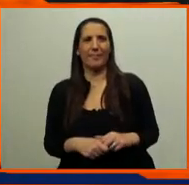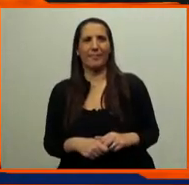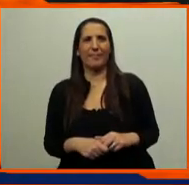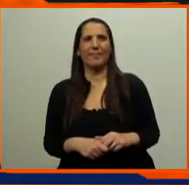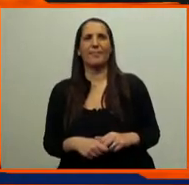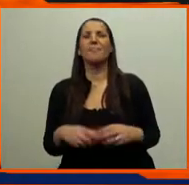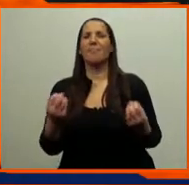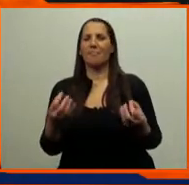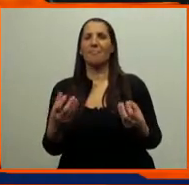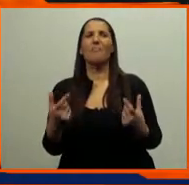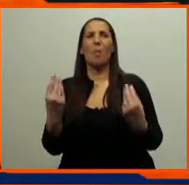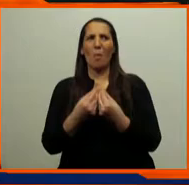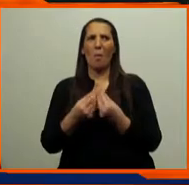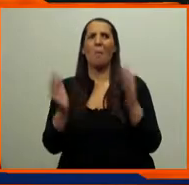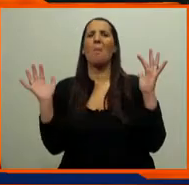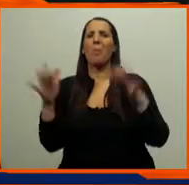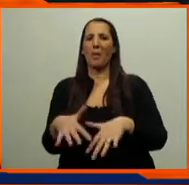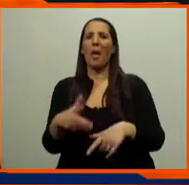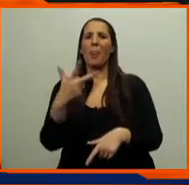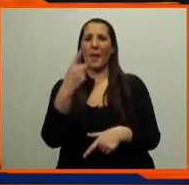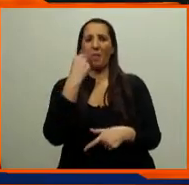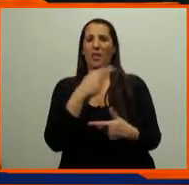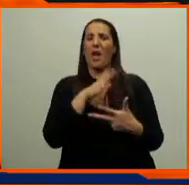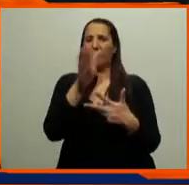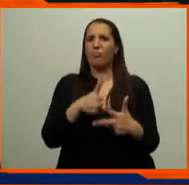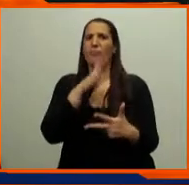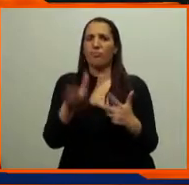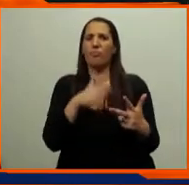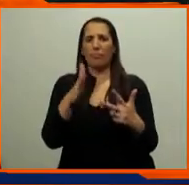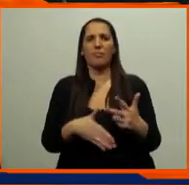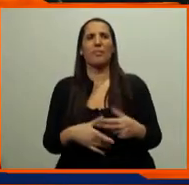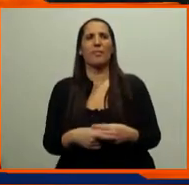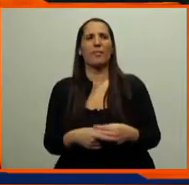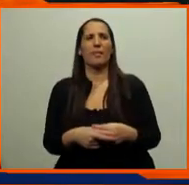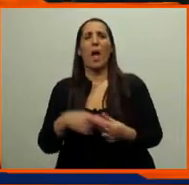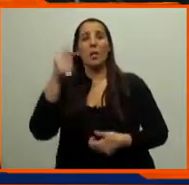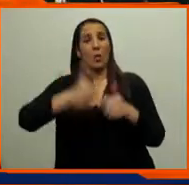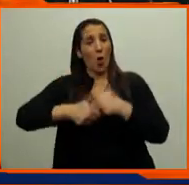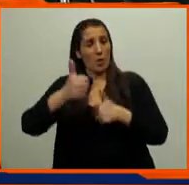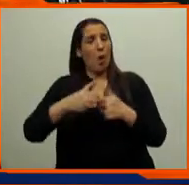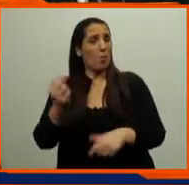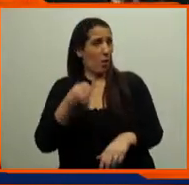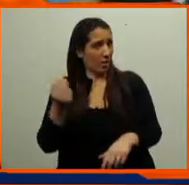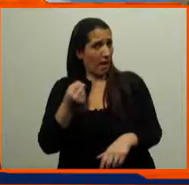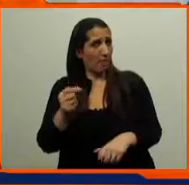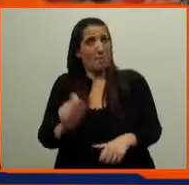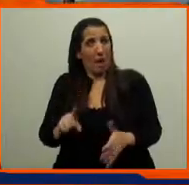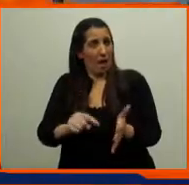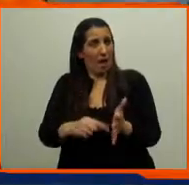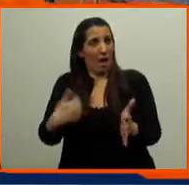Una muy buena concurrencia a lo largo de los tres días. Un torneo muy importante para nuestro